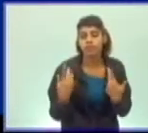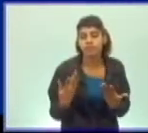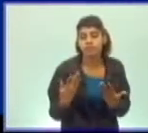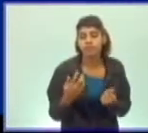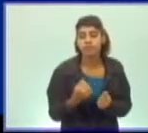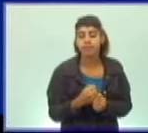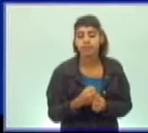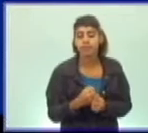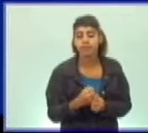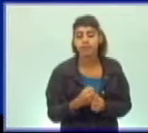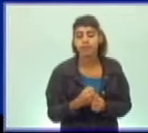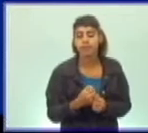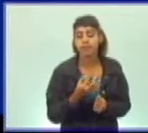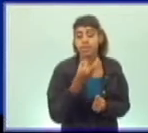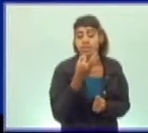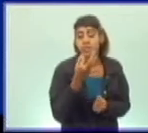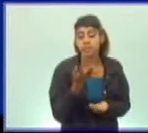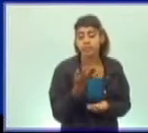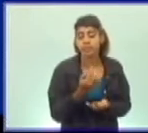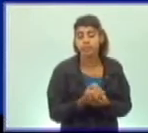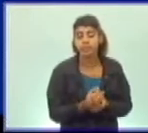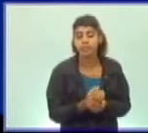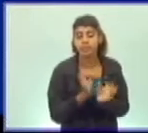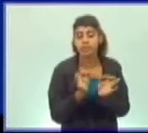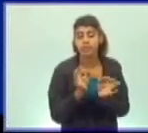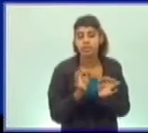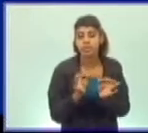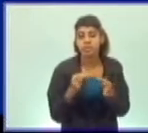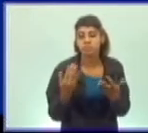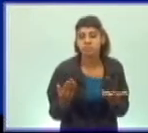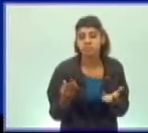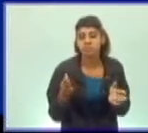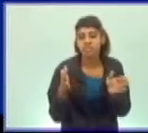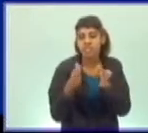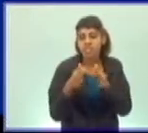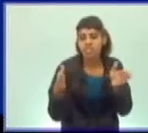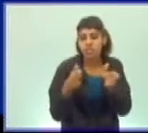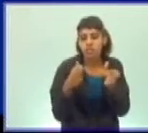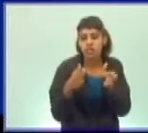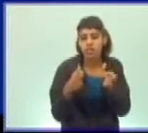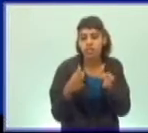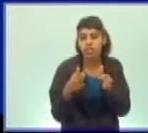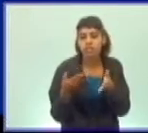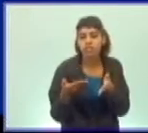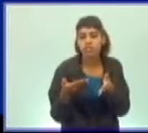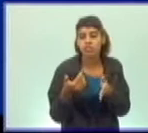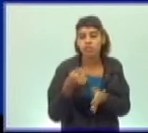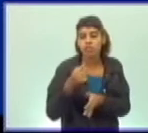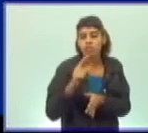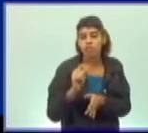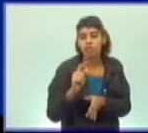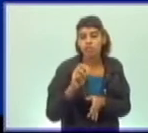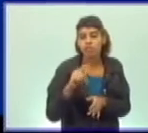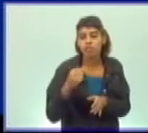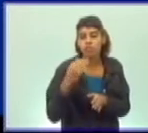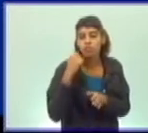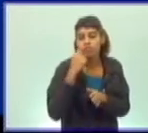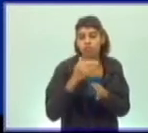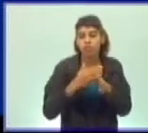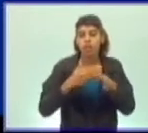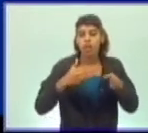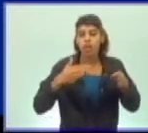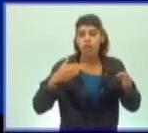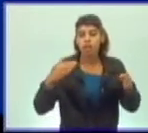La pregunta que debemos hacernos siempre es ¿qué le sucede al tamaño del átomo en un periodo en la medida que aumenta el número